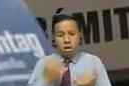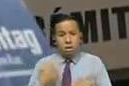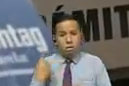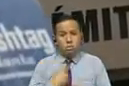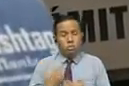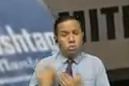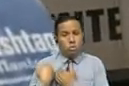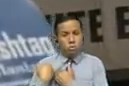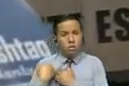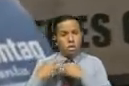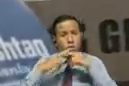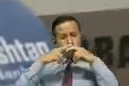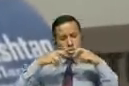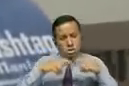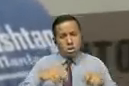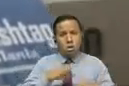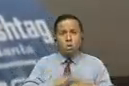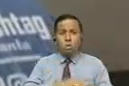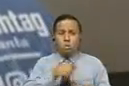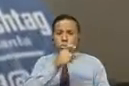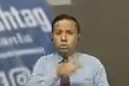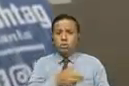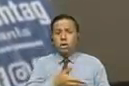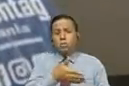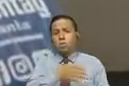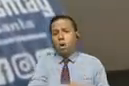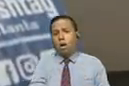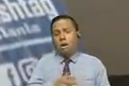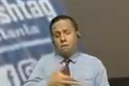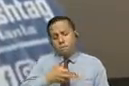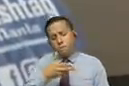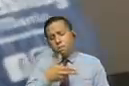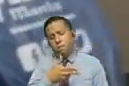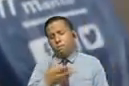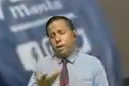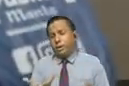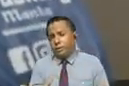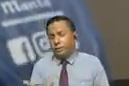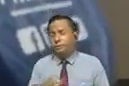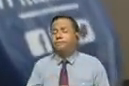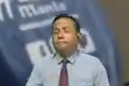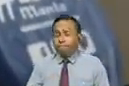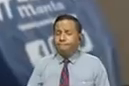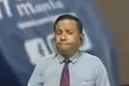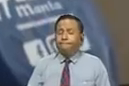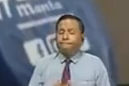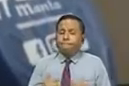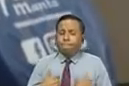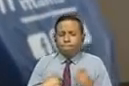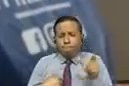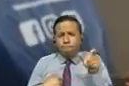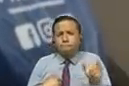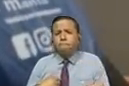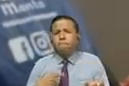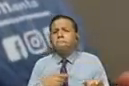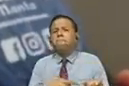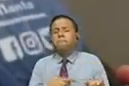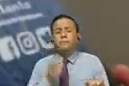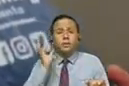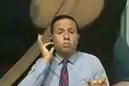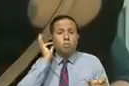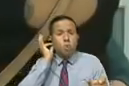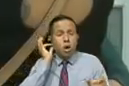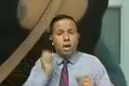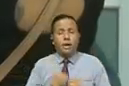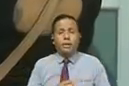hay una persona fallecida por arma de fuego, un hecho violento ocurrido en un barrio 15 de septiembre. La persona es de sexo